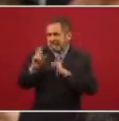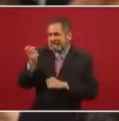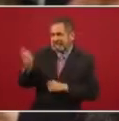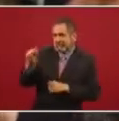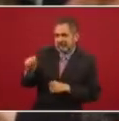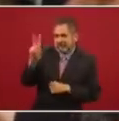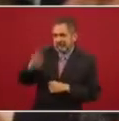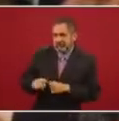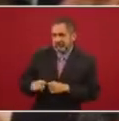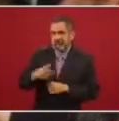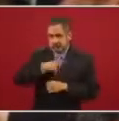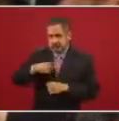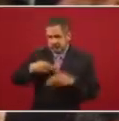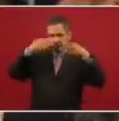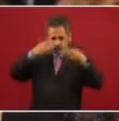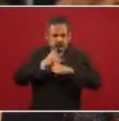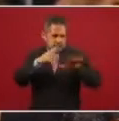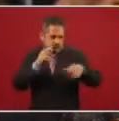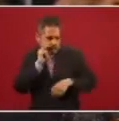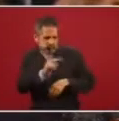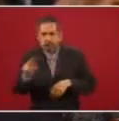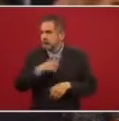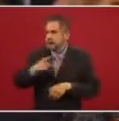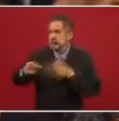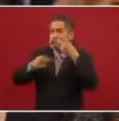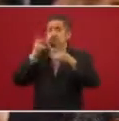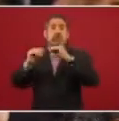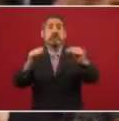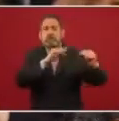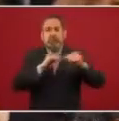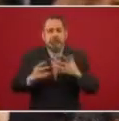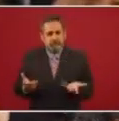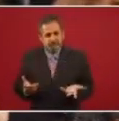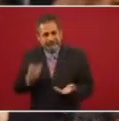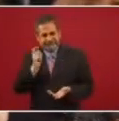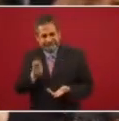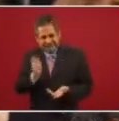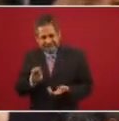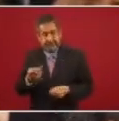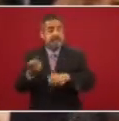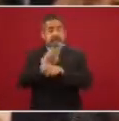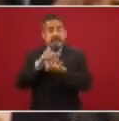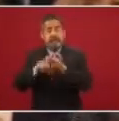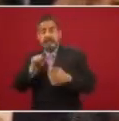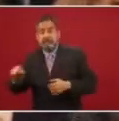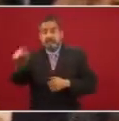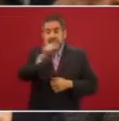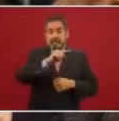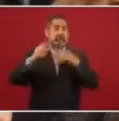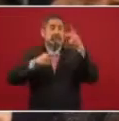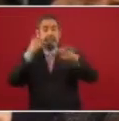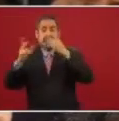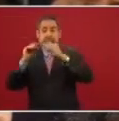dedicaba a la información que no habría que hacer rumores pero eso es lo que está ocurriendo en el campo en el día a